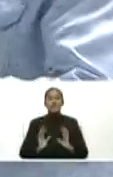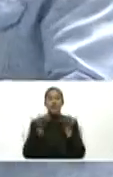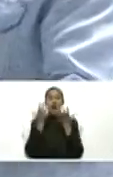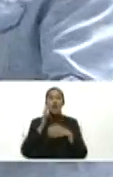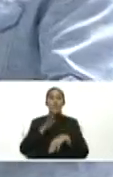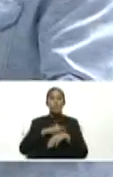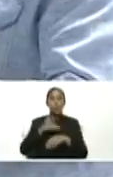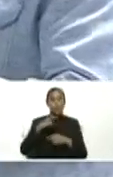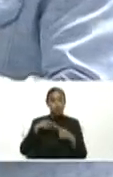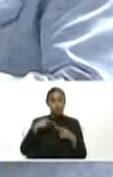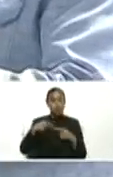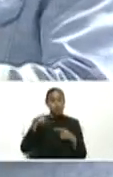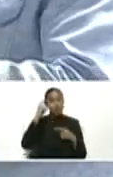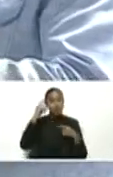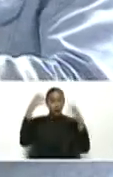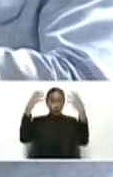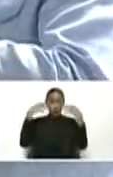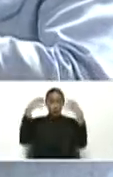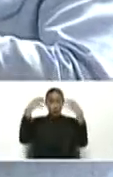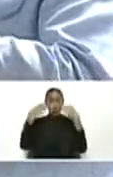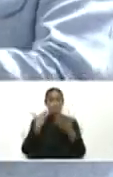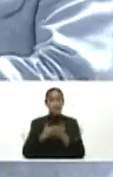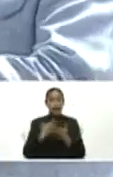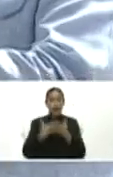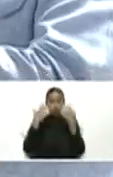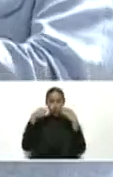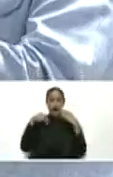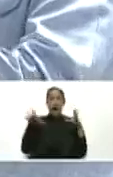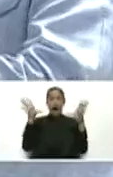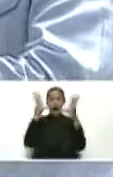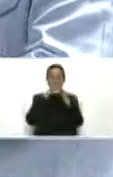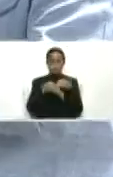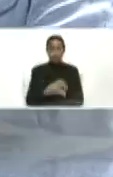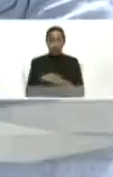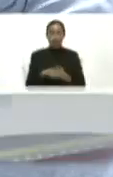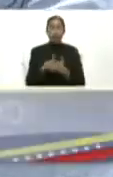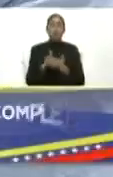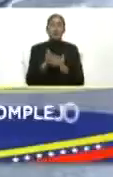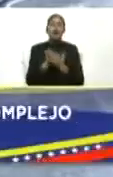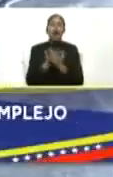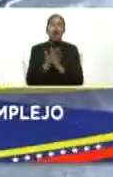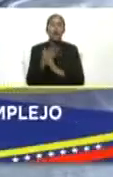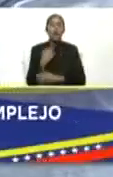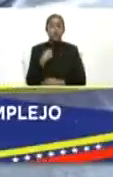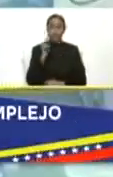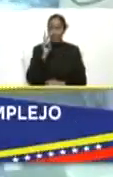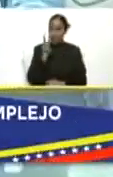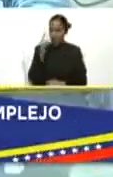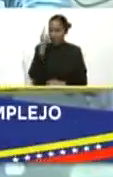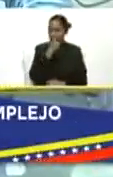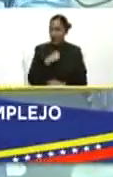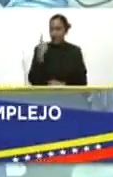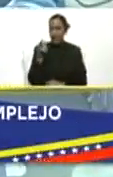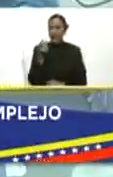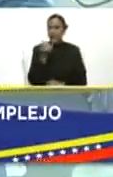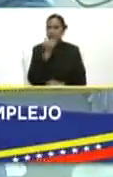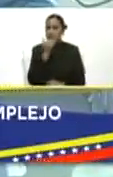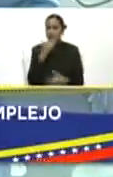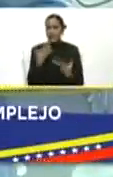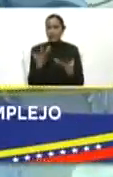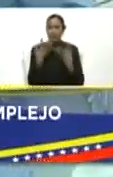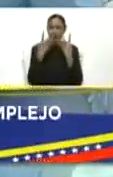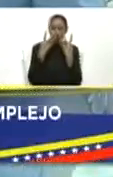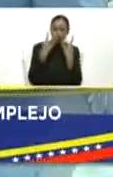varios días, anoche en la madrugada, hoy, hablé con él, le vi la cara así toda destruida, no se lo quise decir porque para